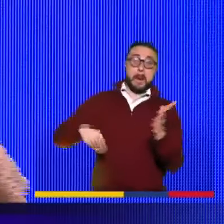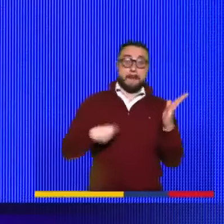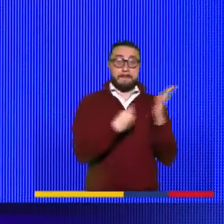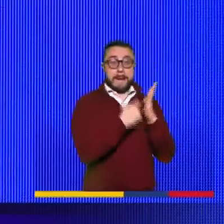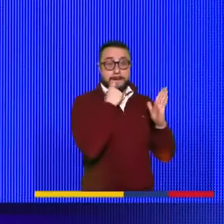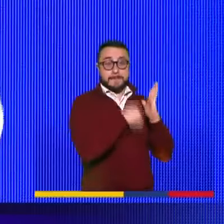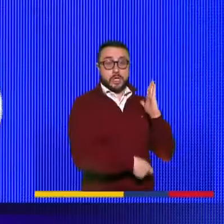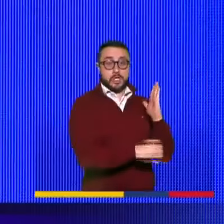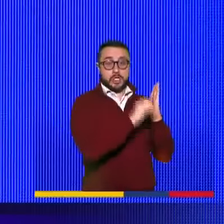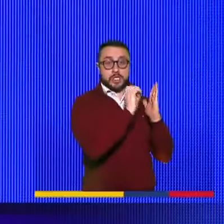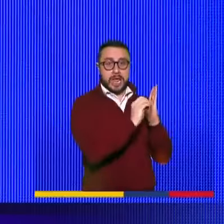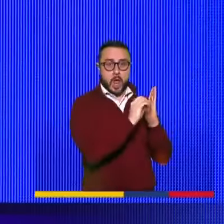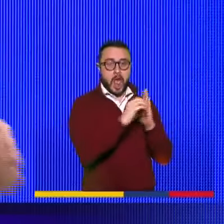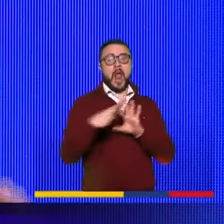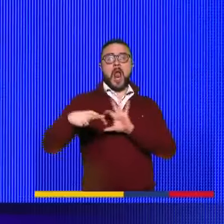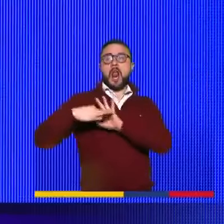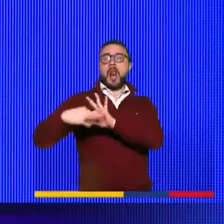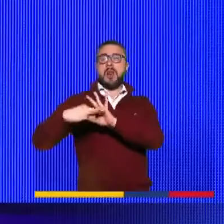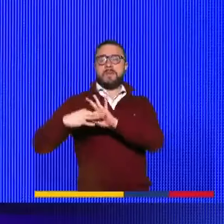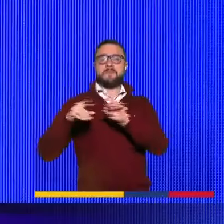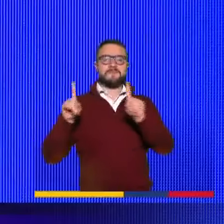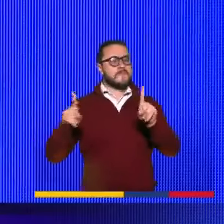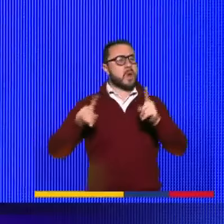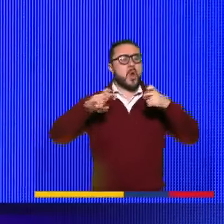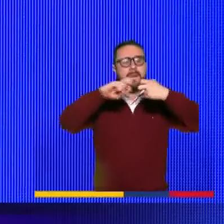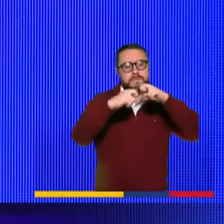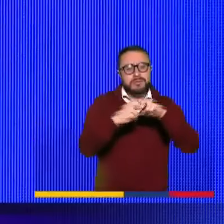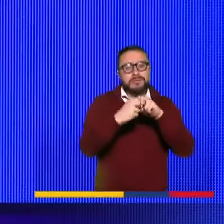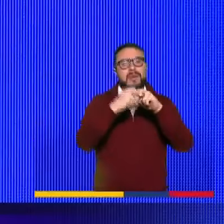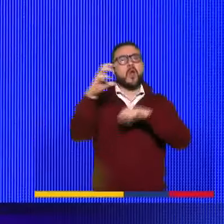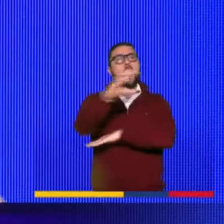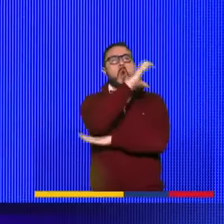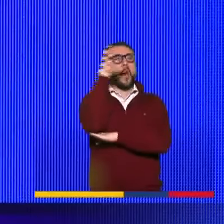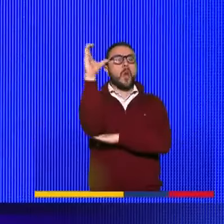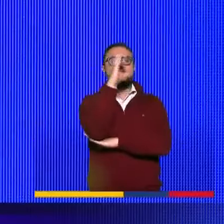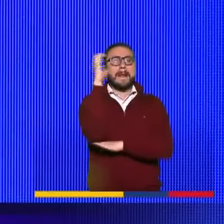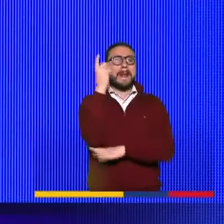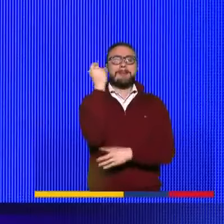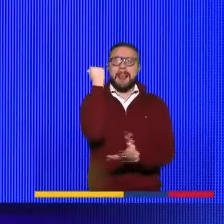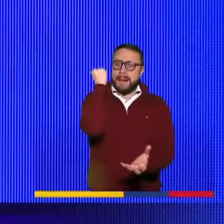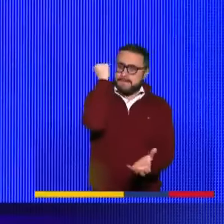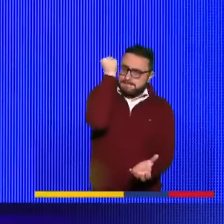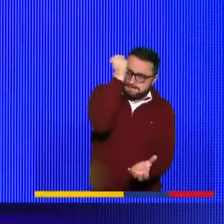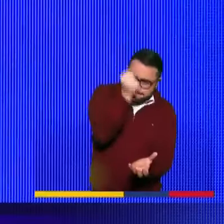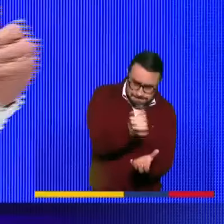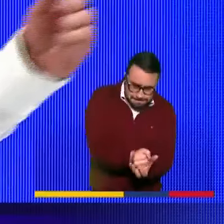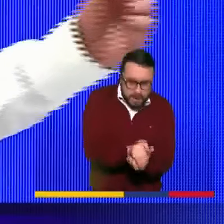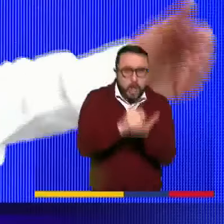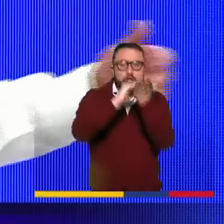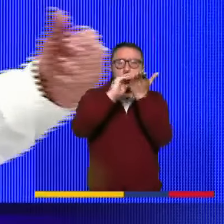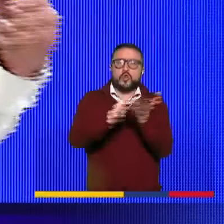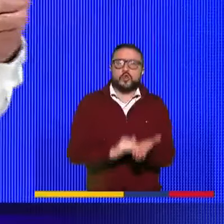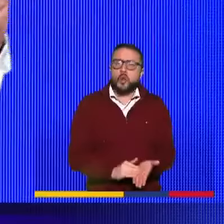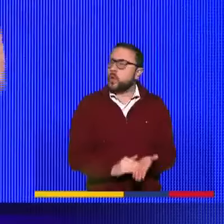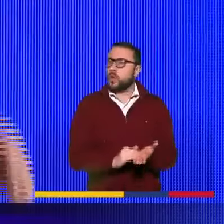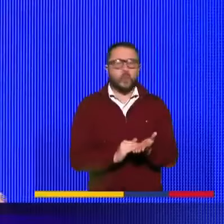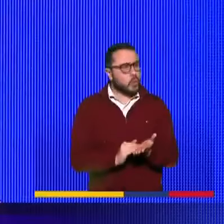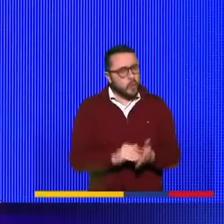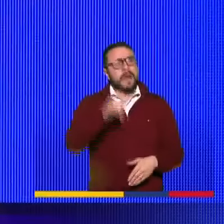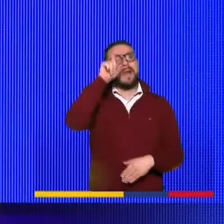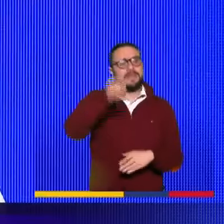impuestos, que resolver el problema de la falta de recursos del gobierno que deben ser